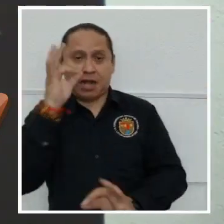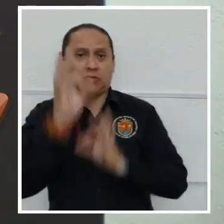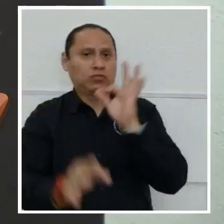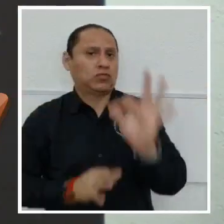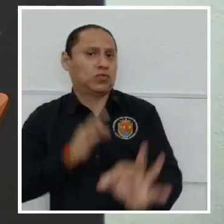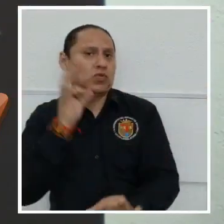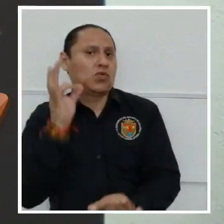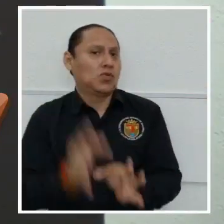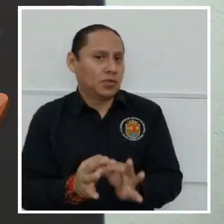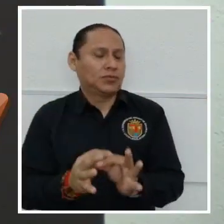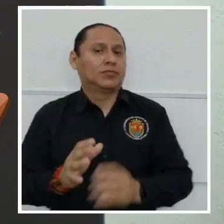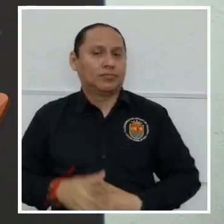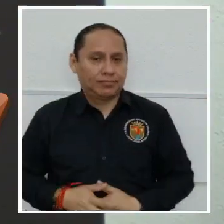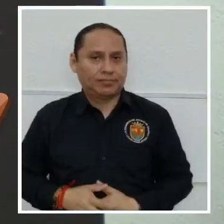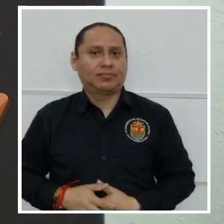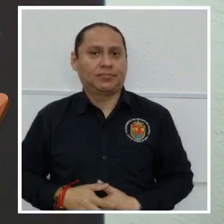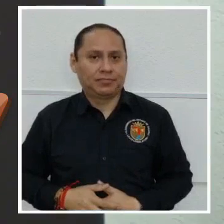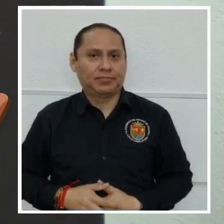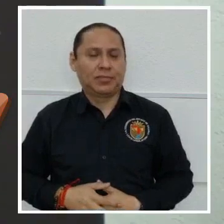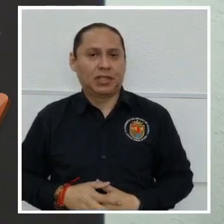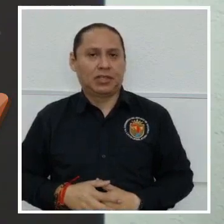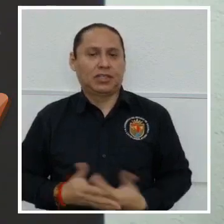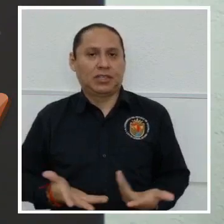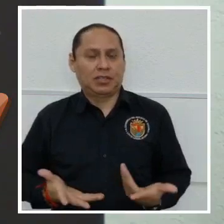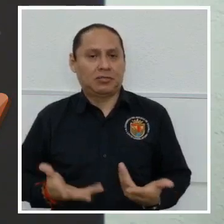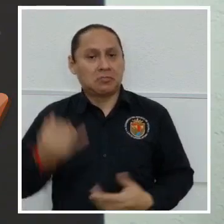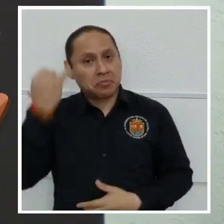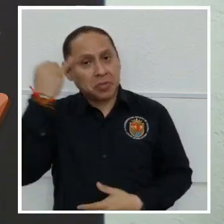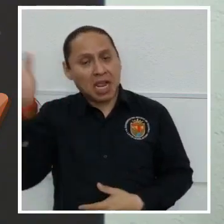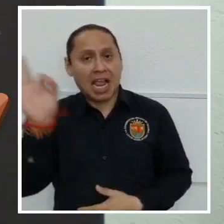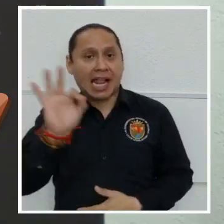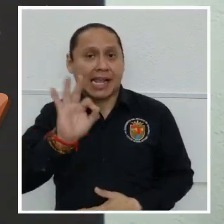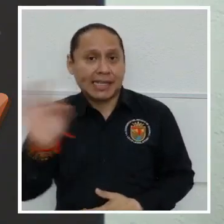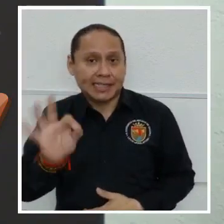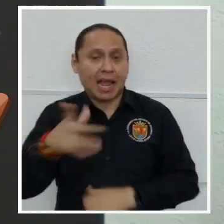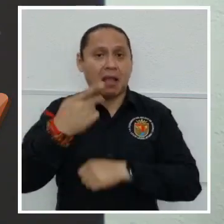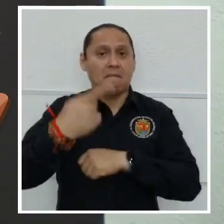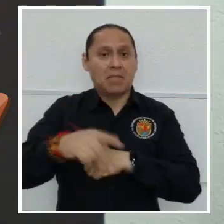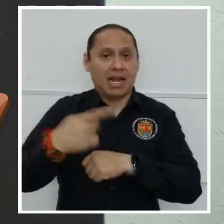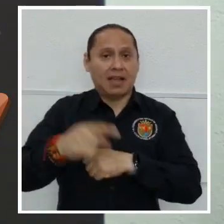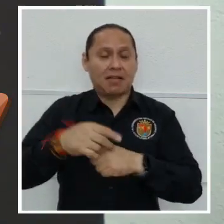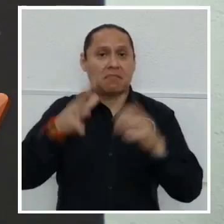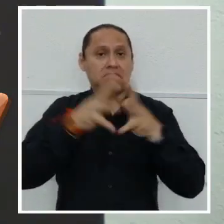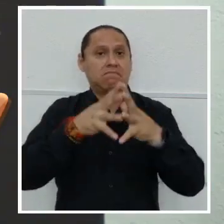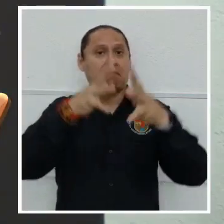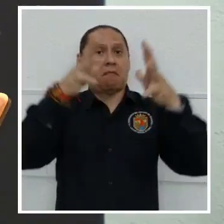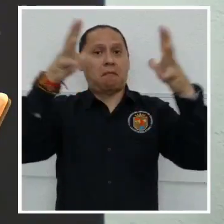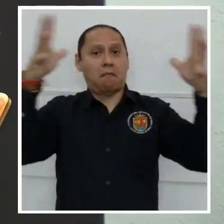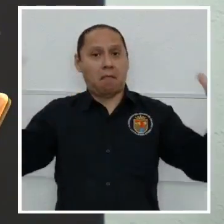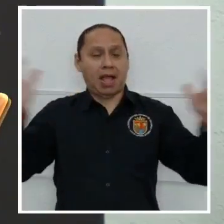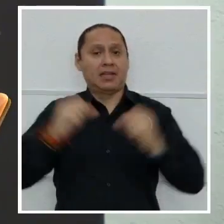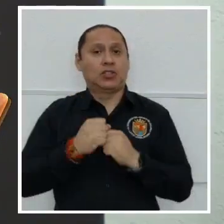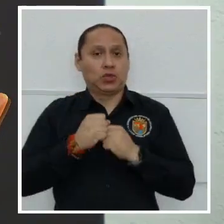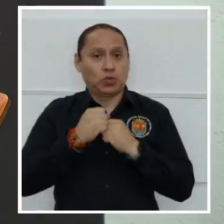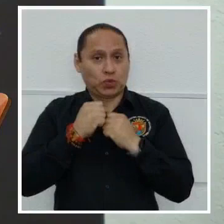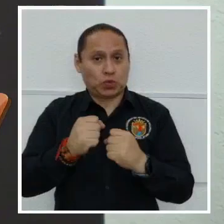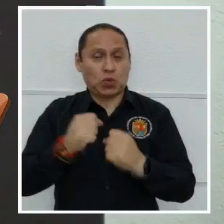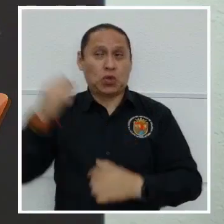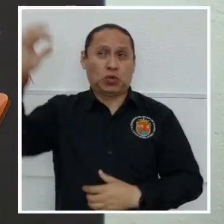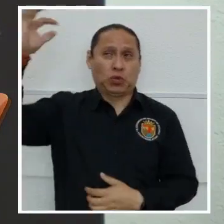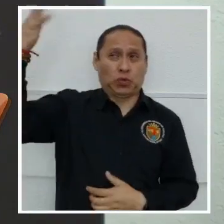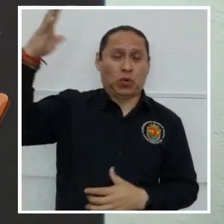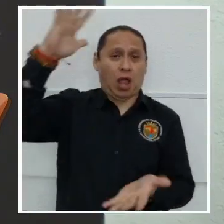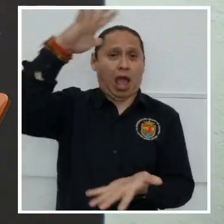acuerdos transfronterizos riesgos adicionales como el aumento en cantidad e intensidad de las